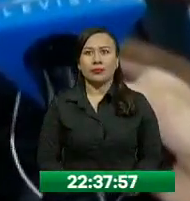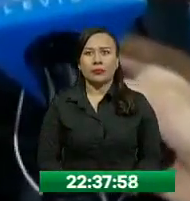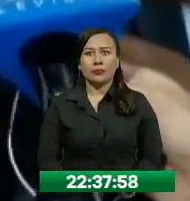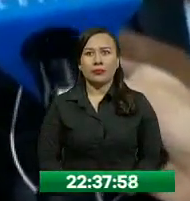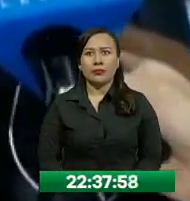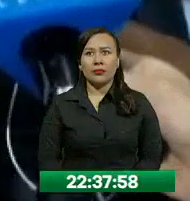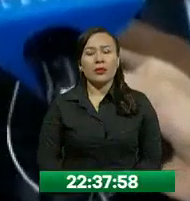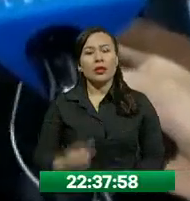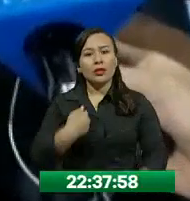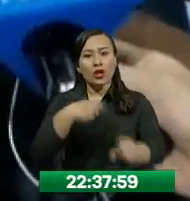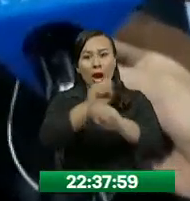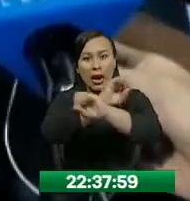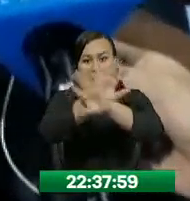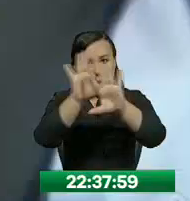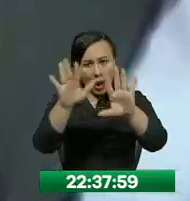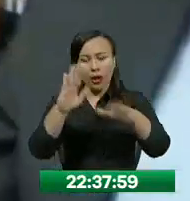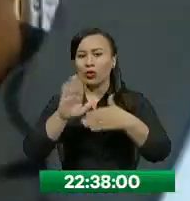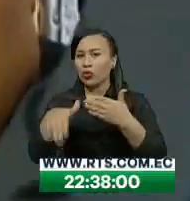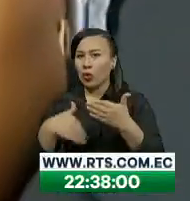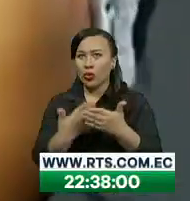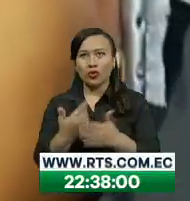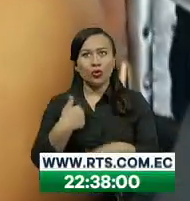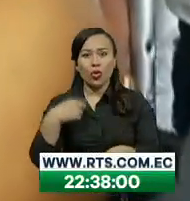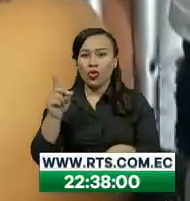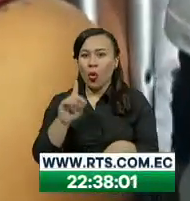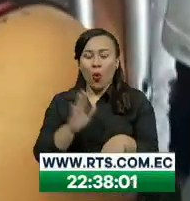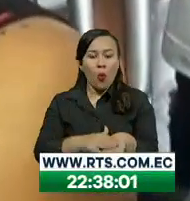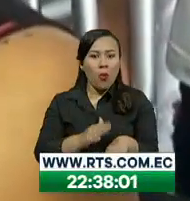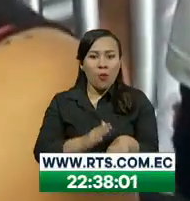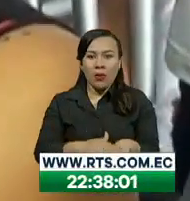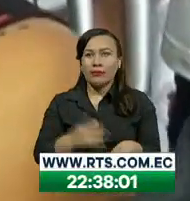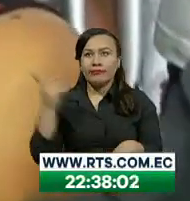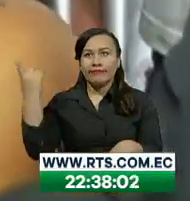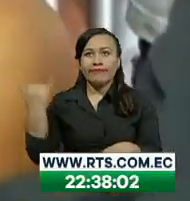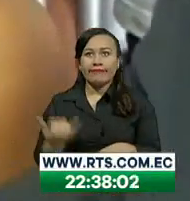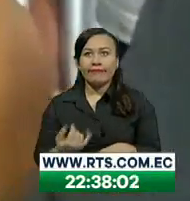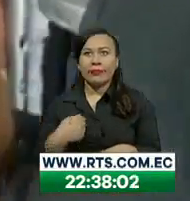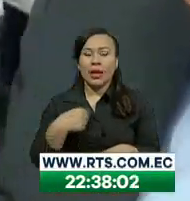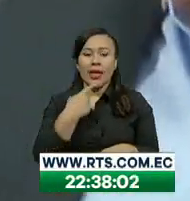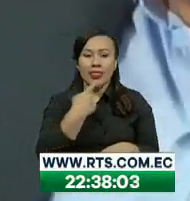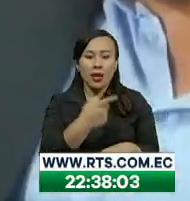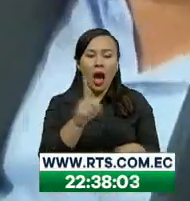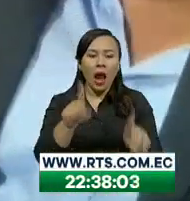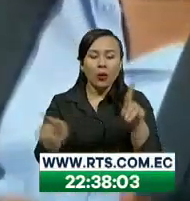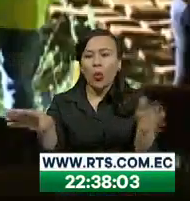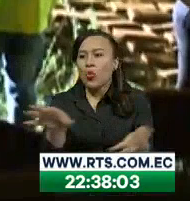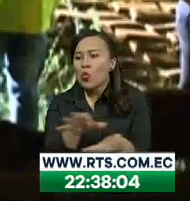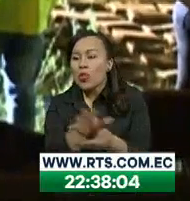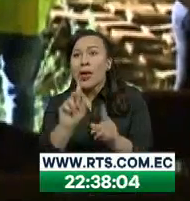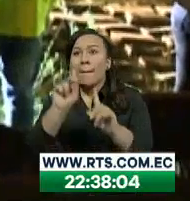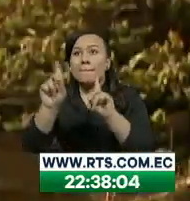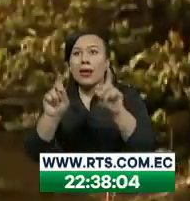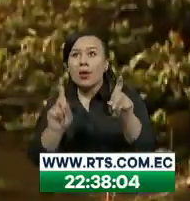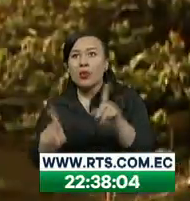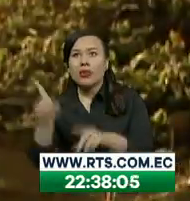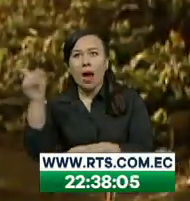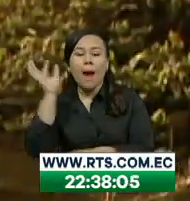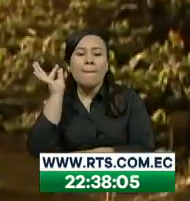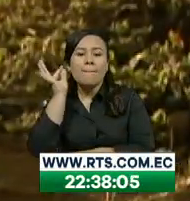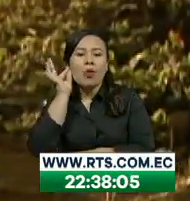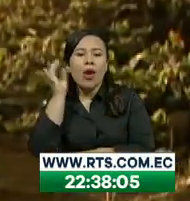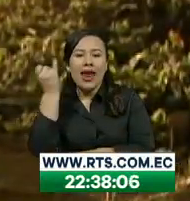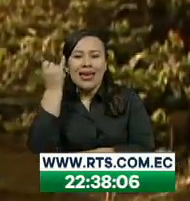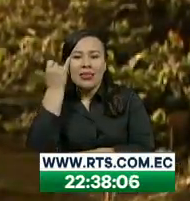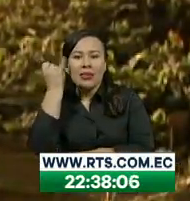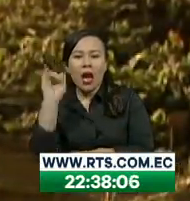Porque quiero aclarar todo. Apareció después de varios días para intentar despejar dudas y preguntas. La mujer que figura como